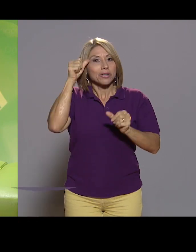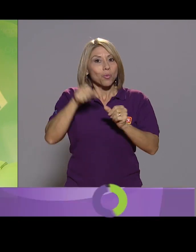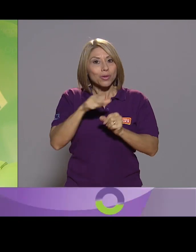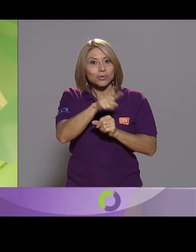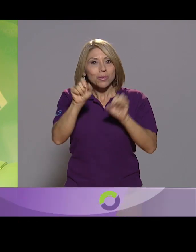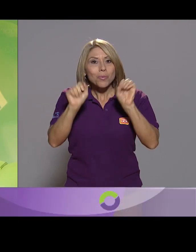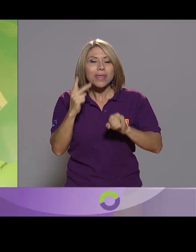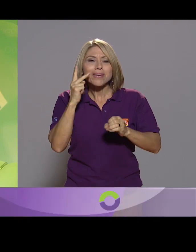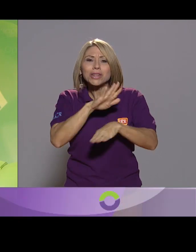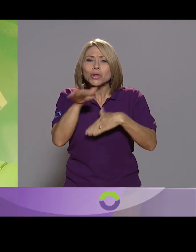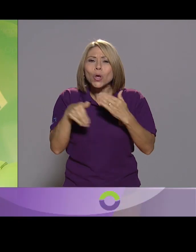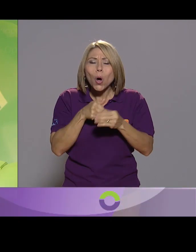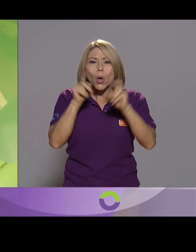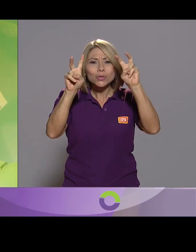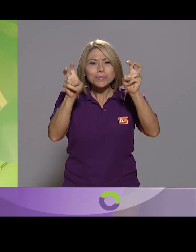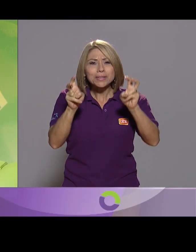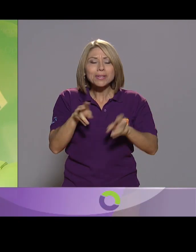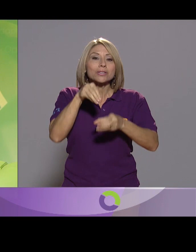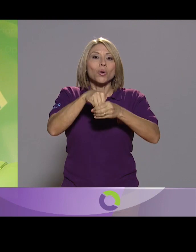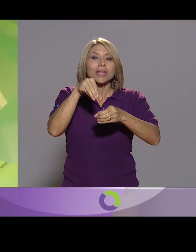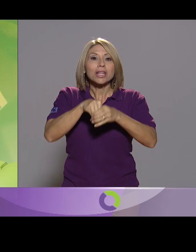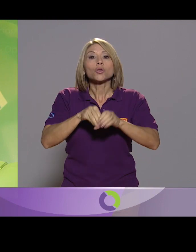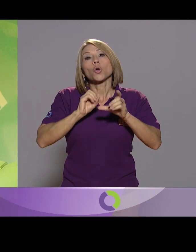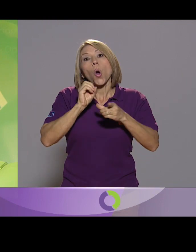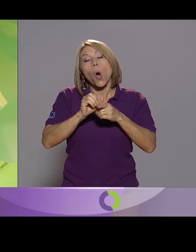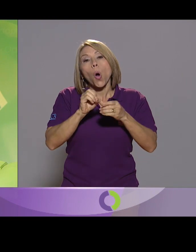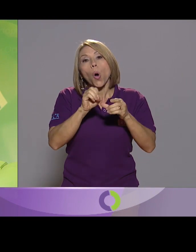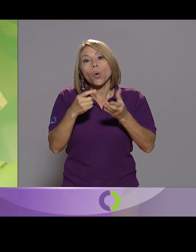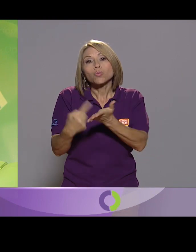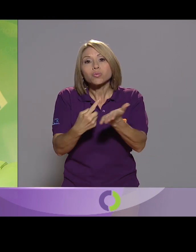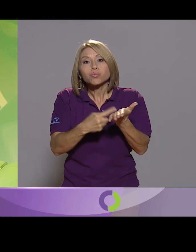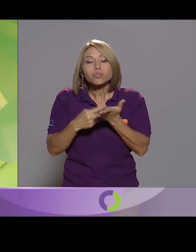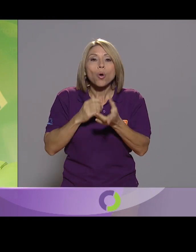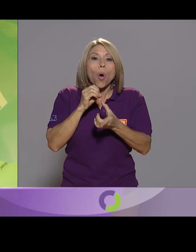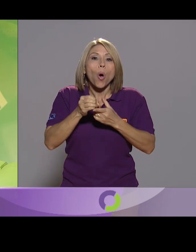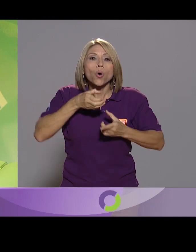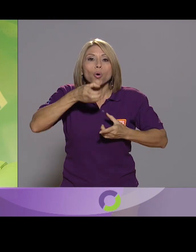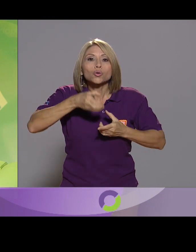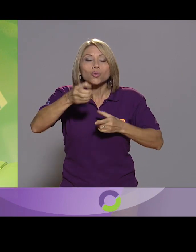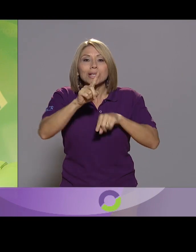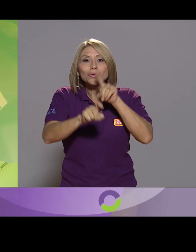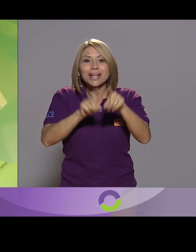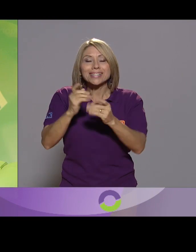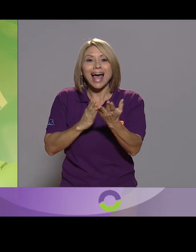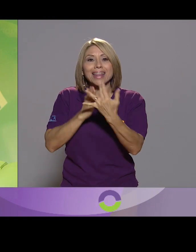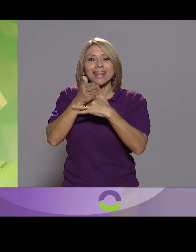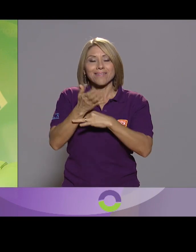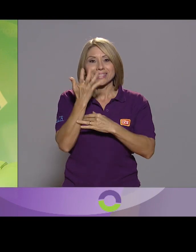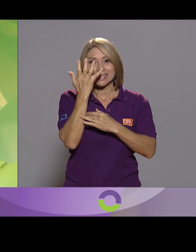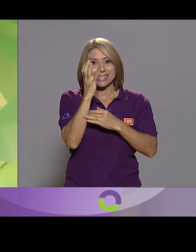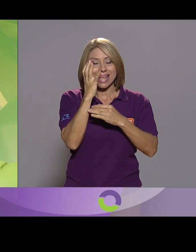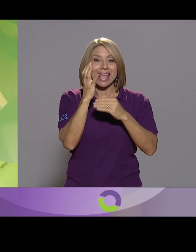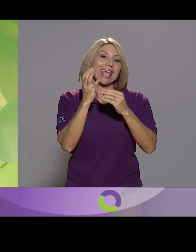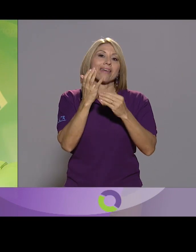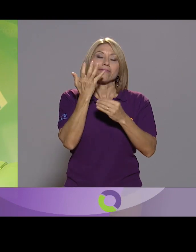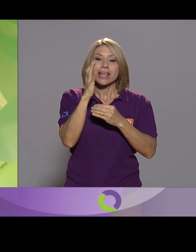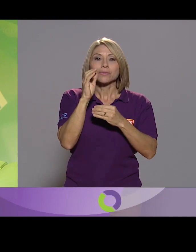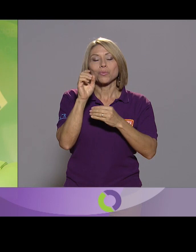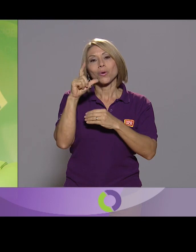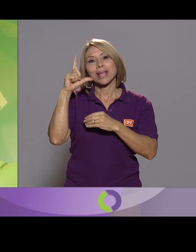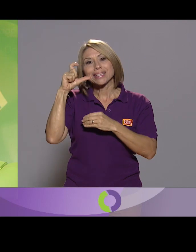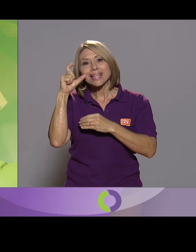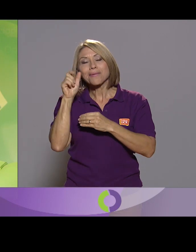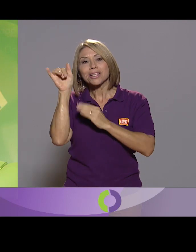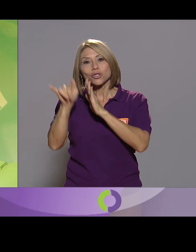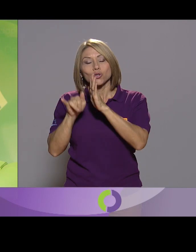los contenidos del programa, hacernos llegar sus consultas o sugerencias a través de las redes sociales. En Facebook, Instagram y YouTube nos encuentra